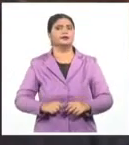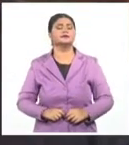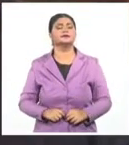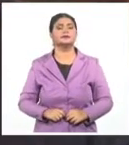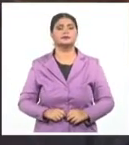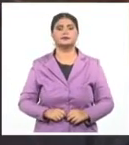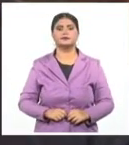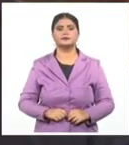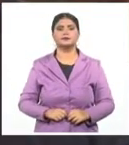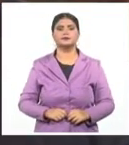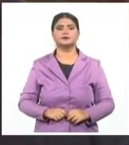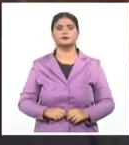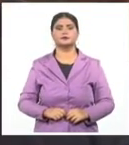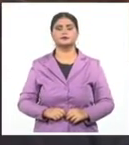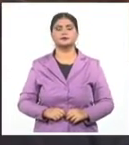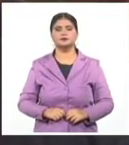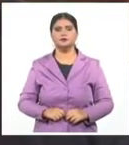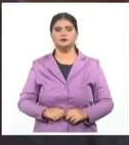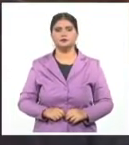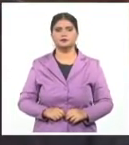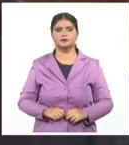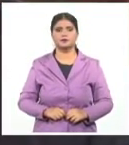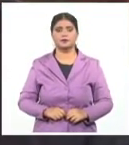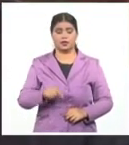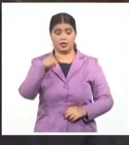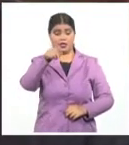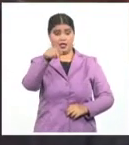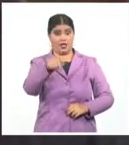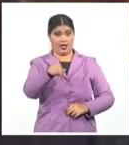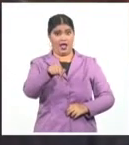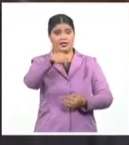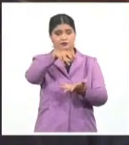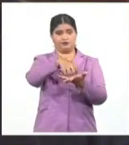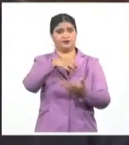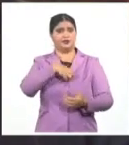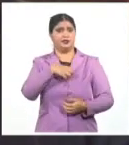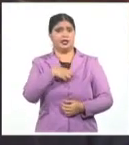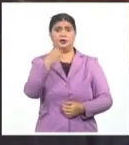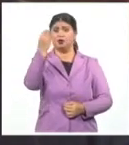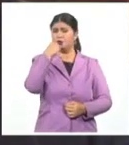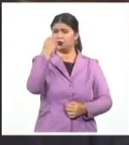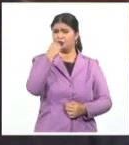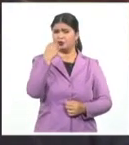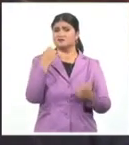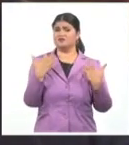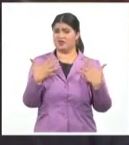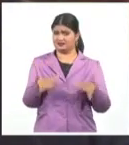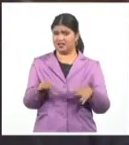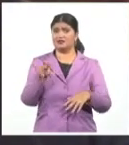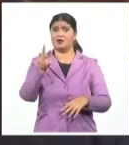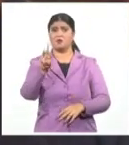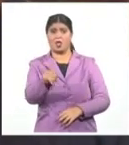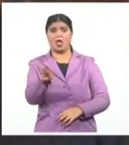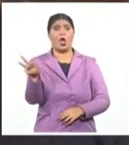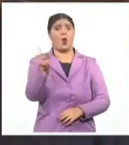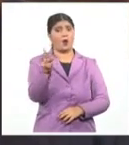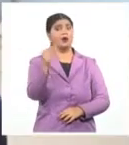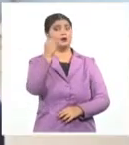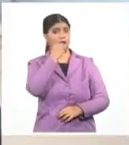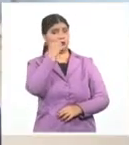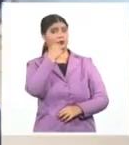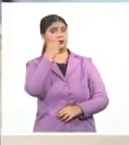paz, que hay molinos que son altos consumidores de corriente, y en el área del horno, que también consume, salimos